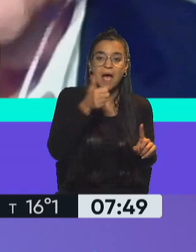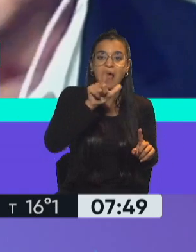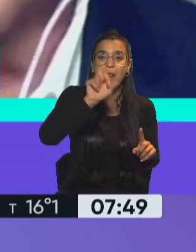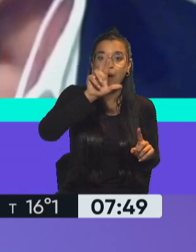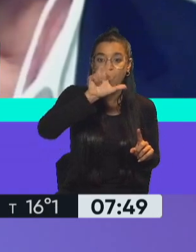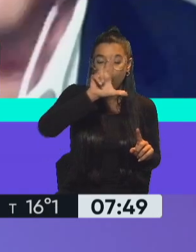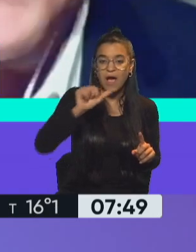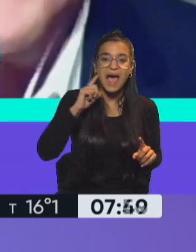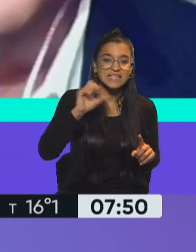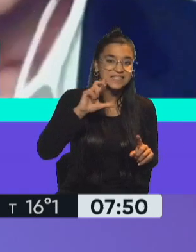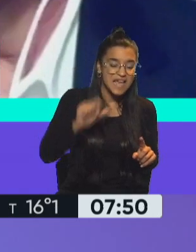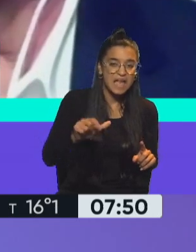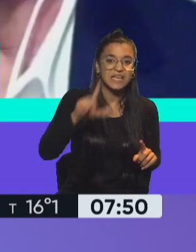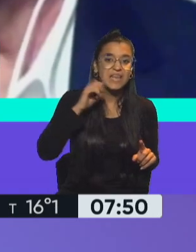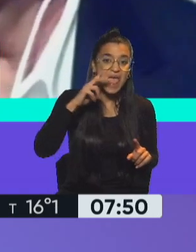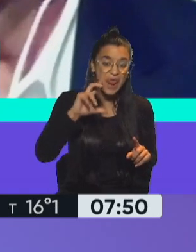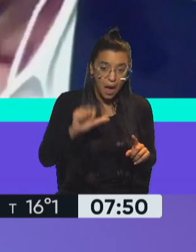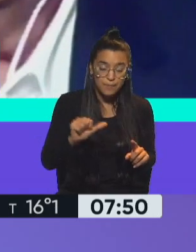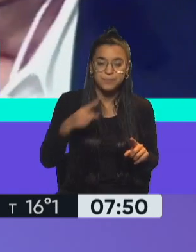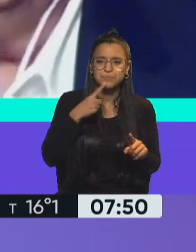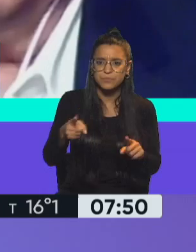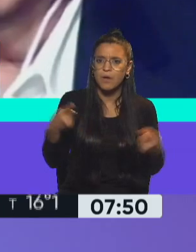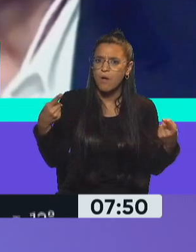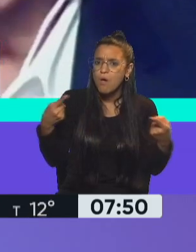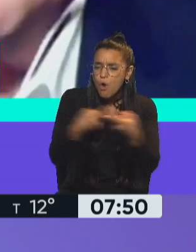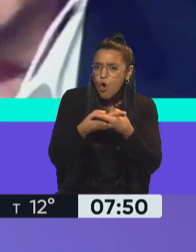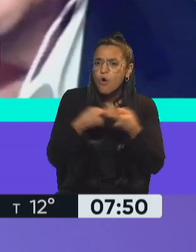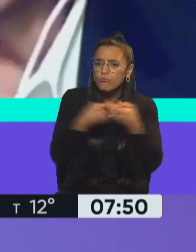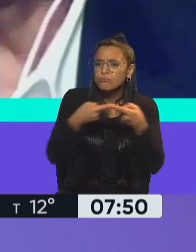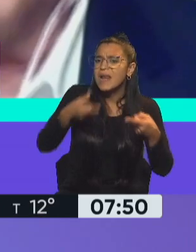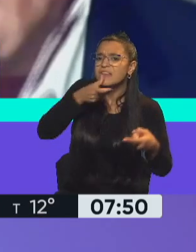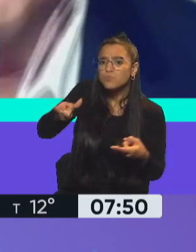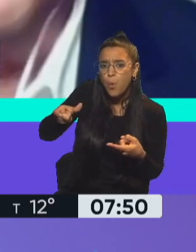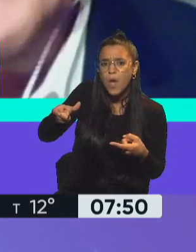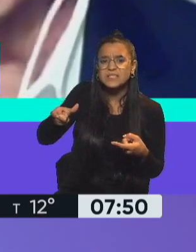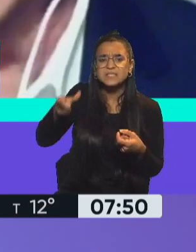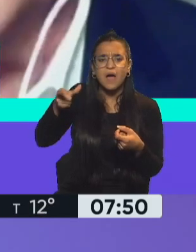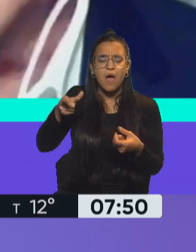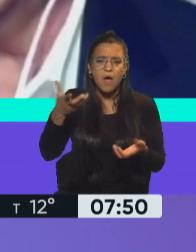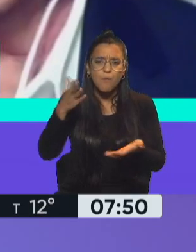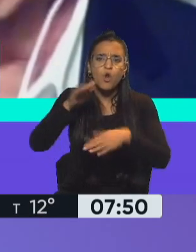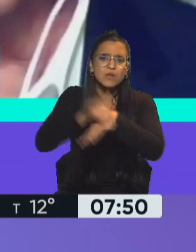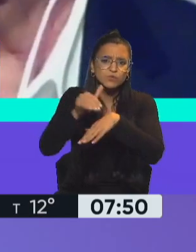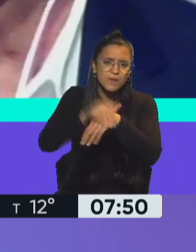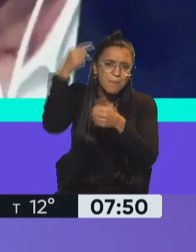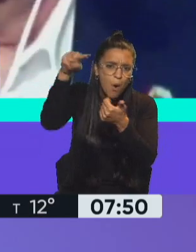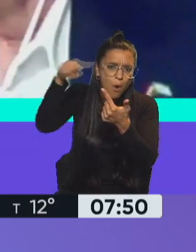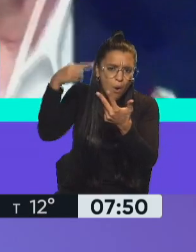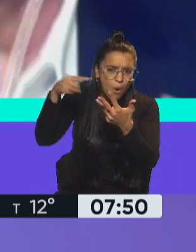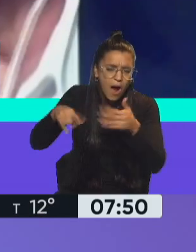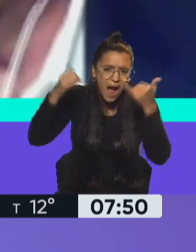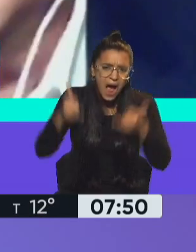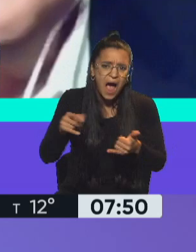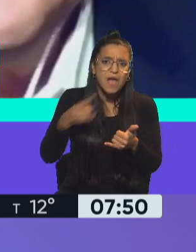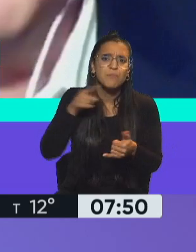Linera tuvo un cruce muy fuerte con este señor, contestándole todos los niveles de responsabilidad que tuvo ante